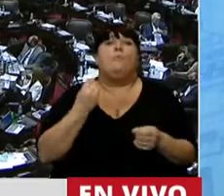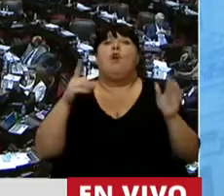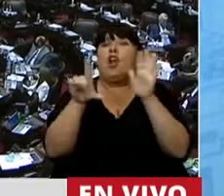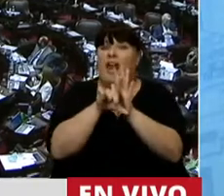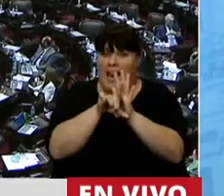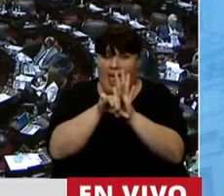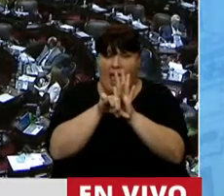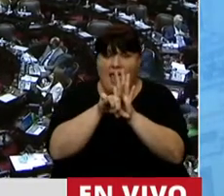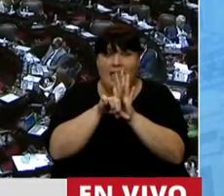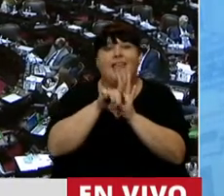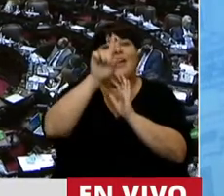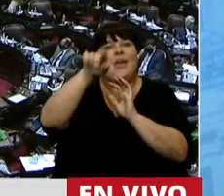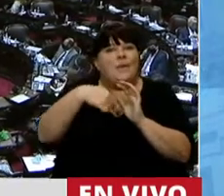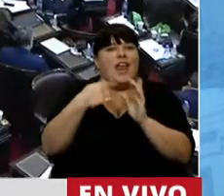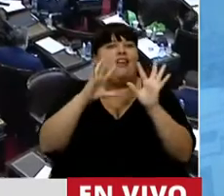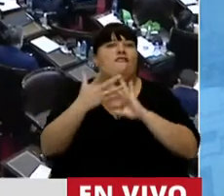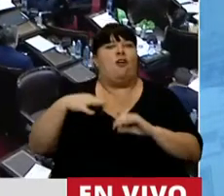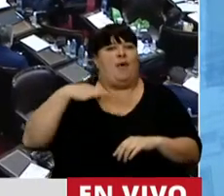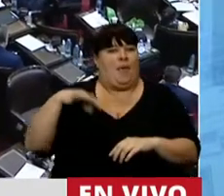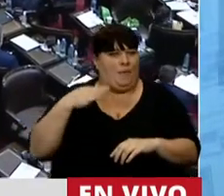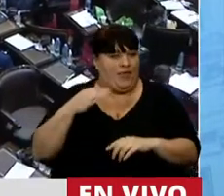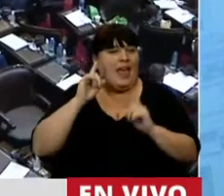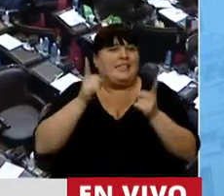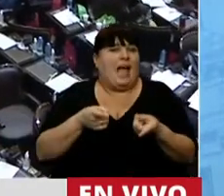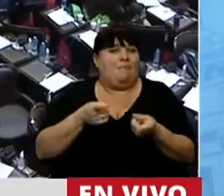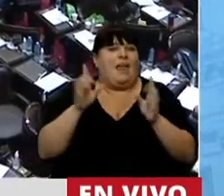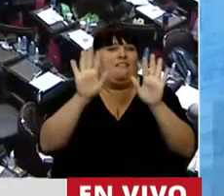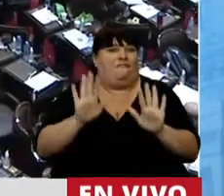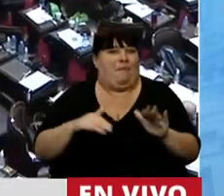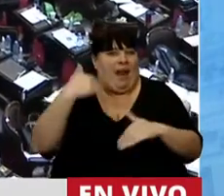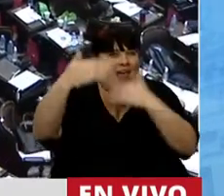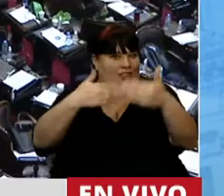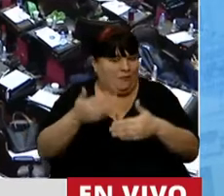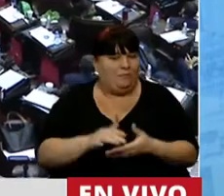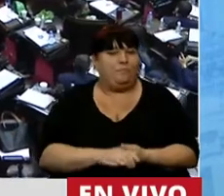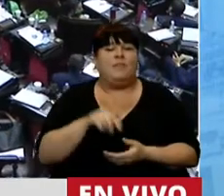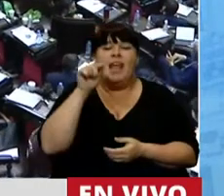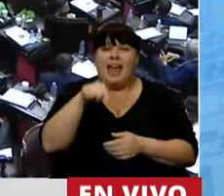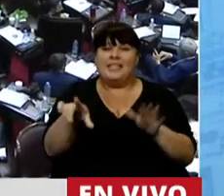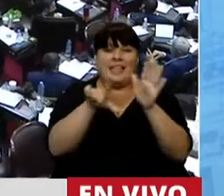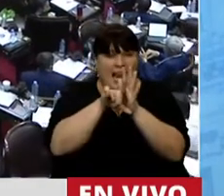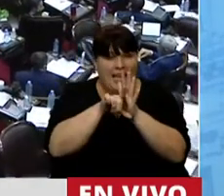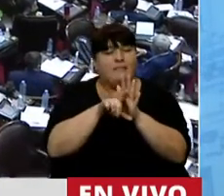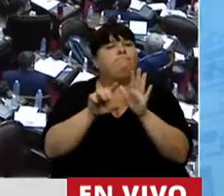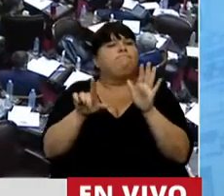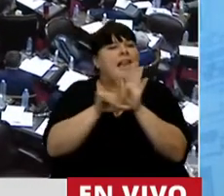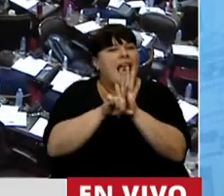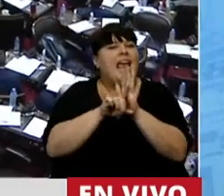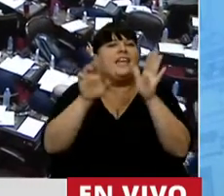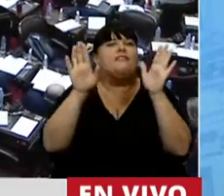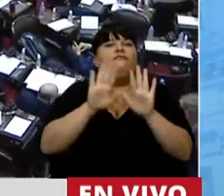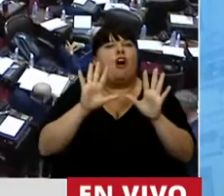leyes fundan formas de vivir y forman. Y esta ley es una ley que